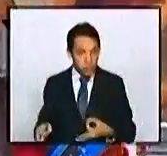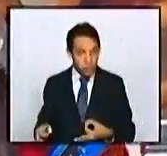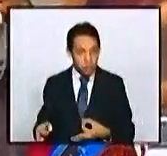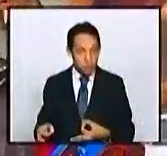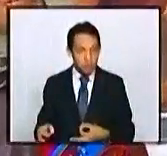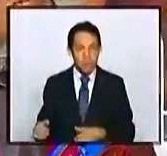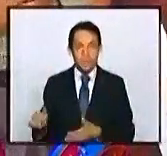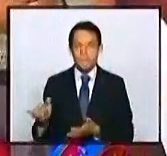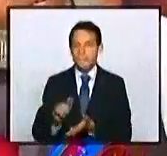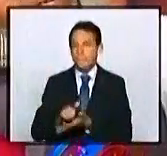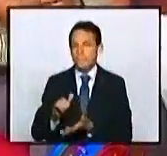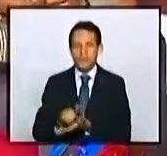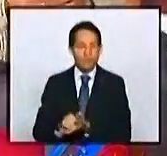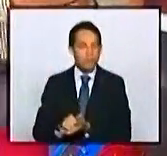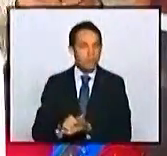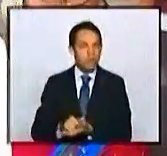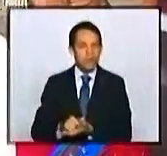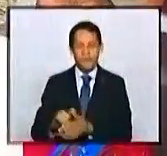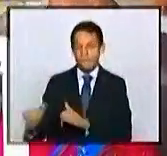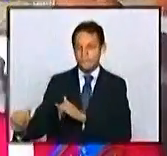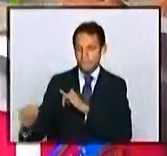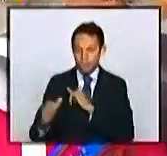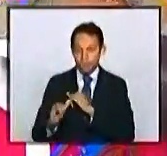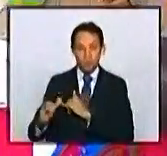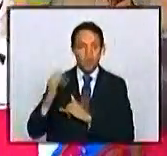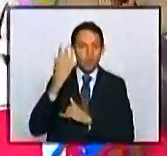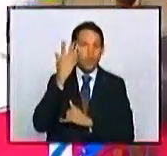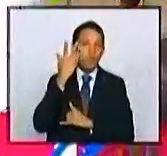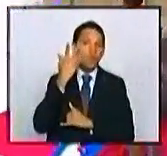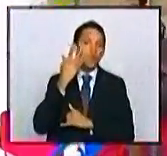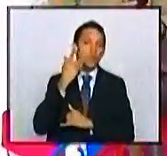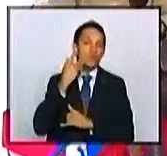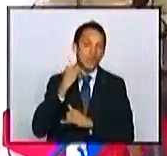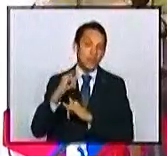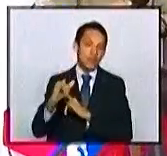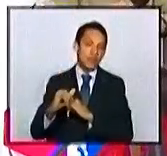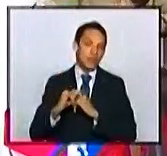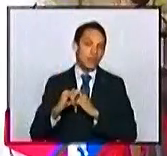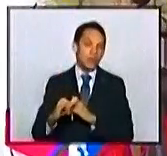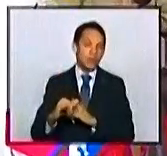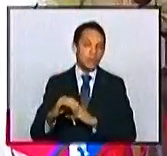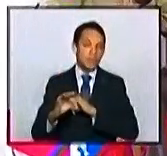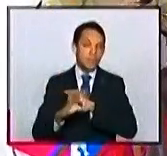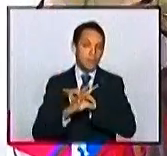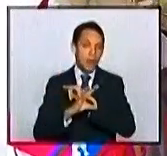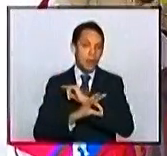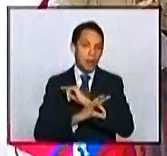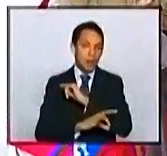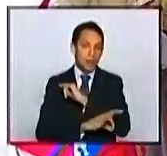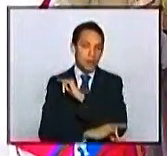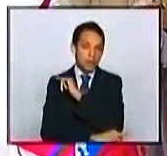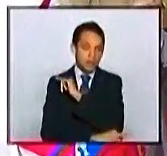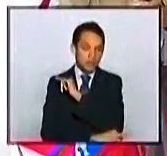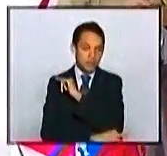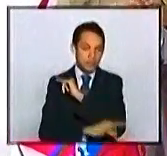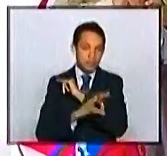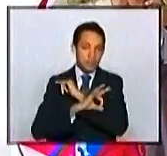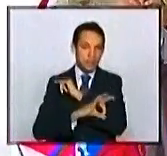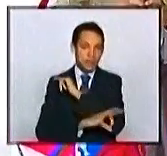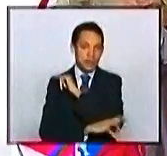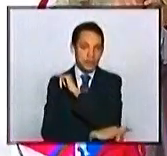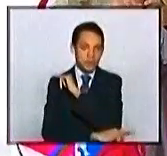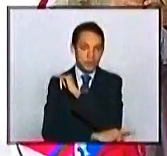se revive día a día. En la psicología positiva trabajamos un proceso que